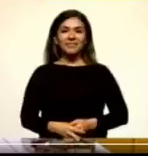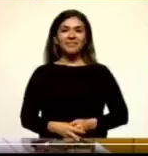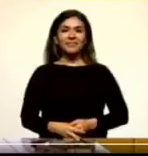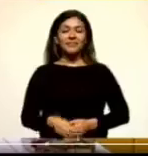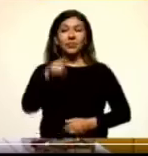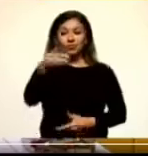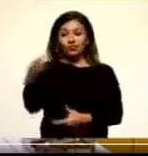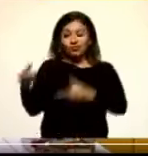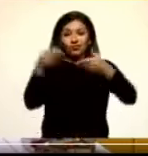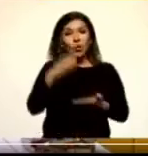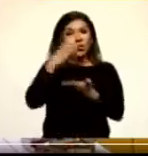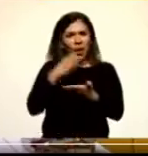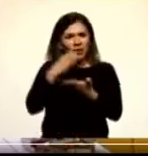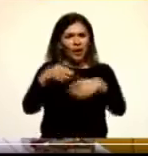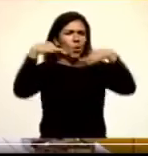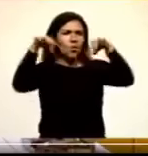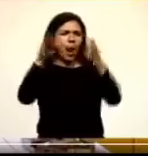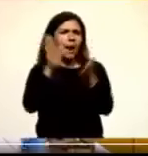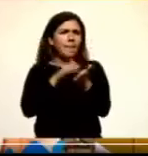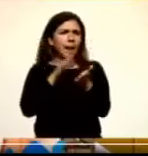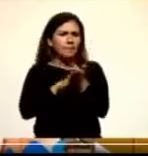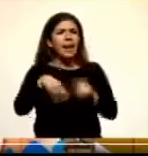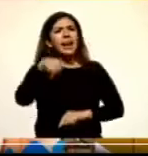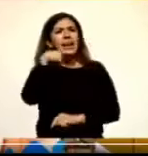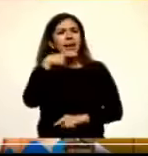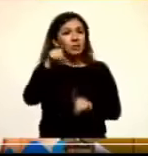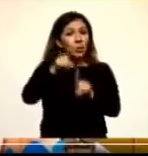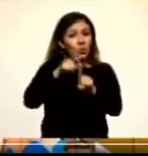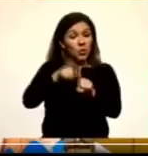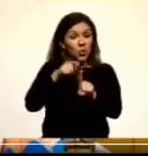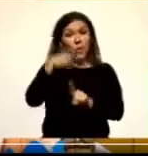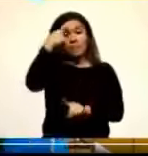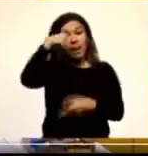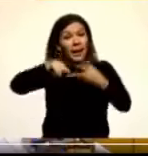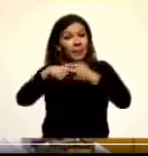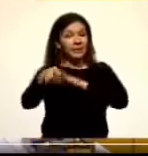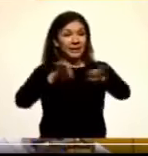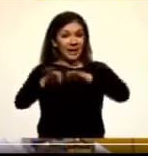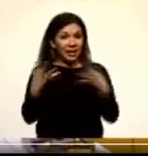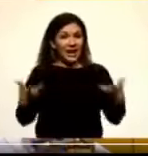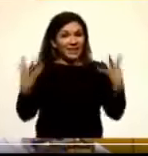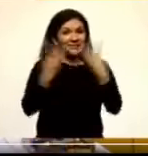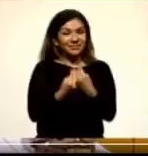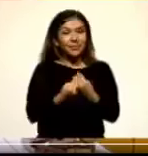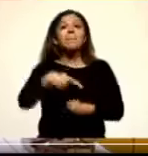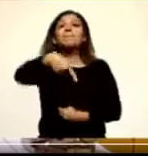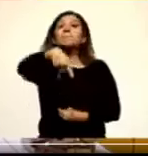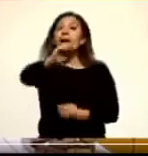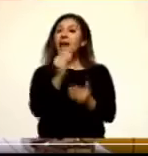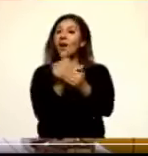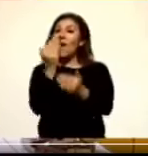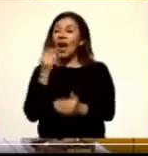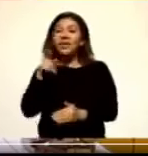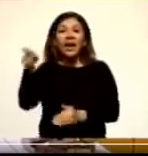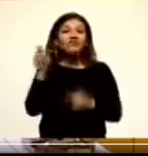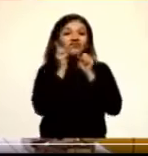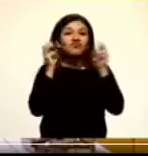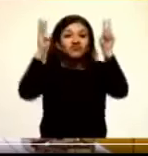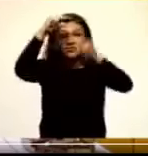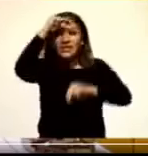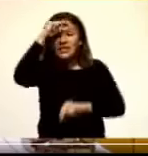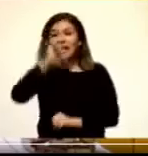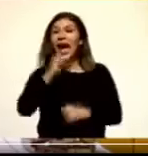Toma tu cuaderno, unas hojas de papel, lápices y colores para trabajar con nosotros. Pero antes, Ajololisto tiene algo